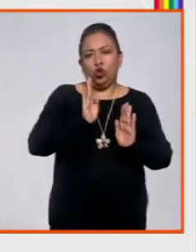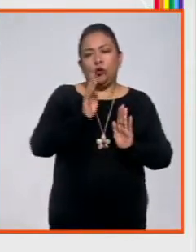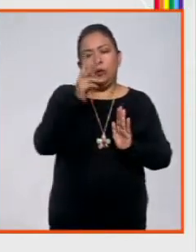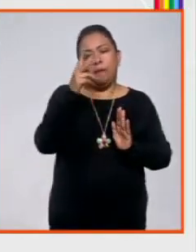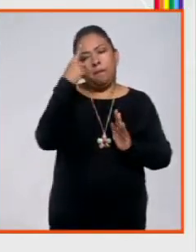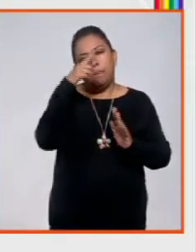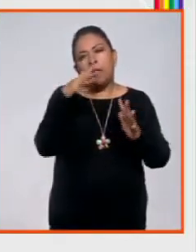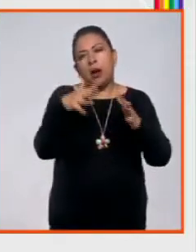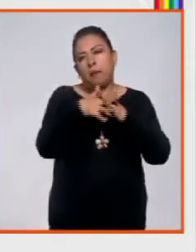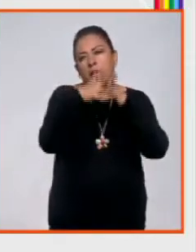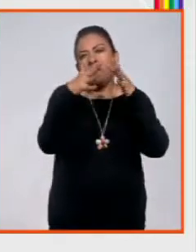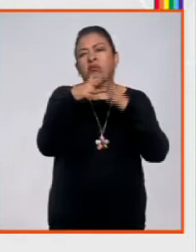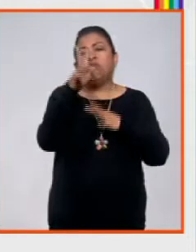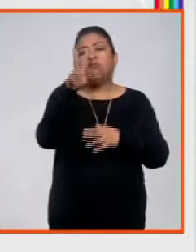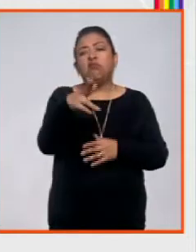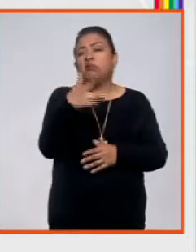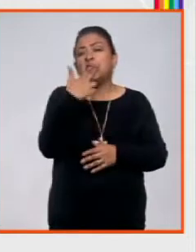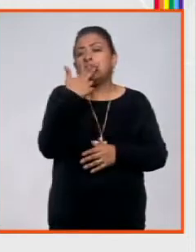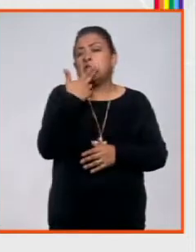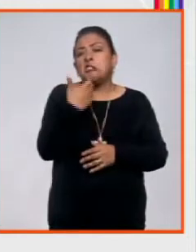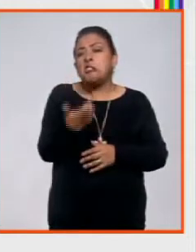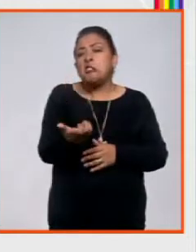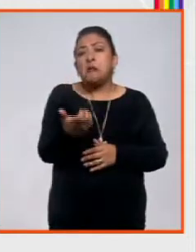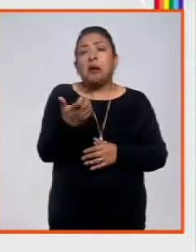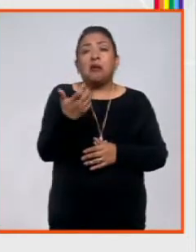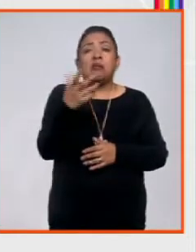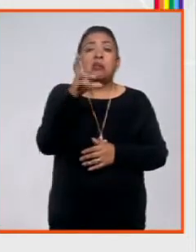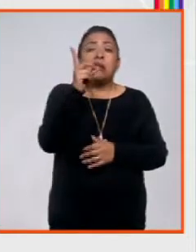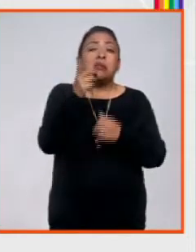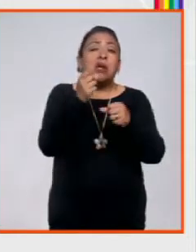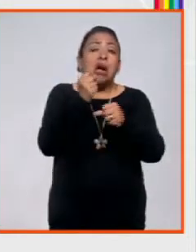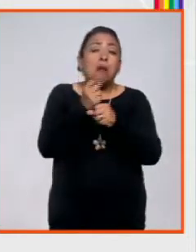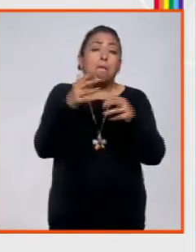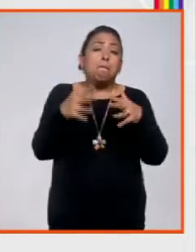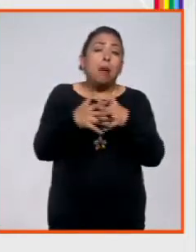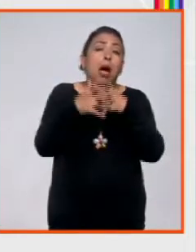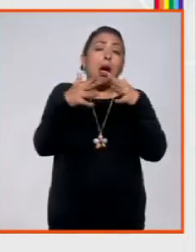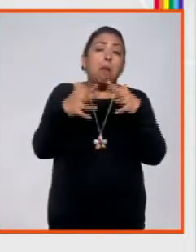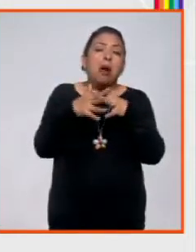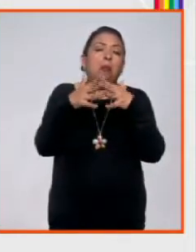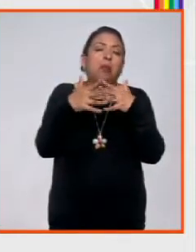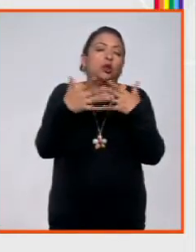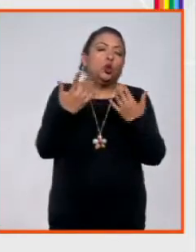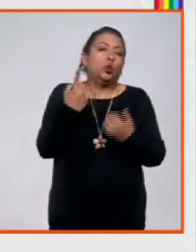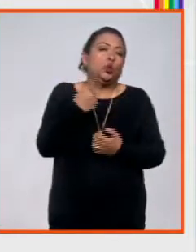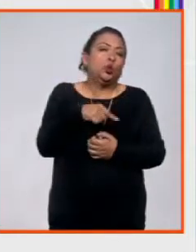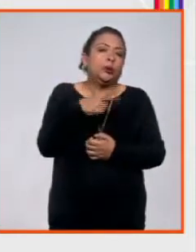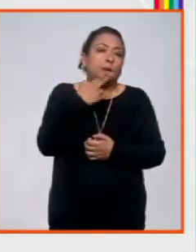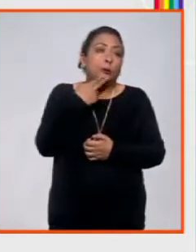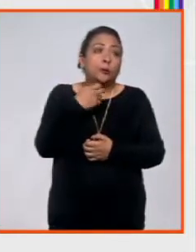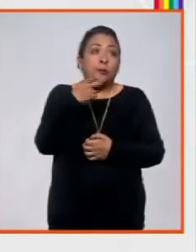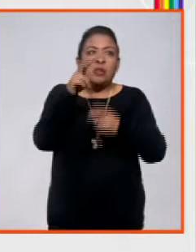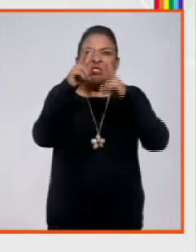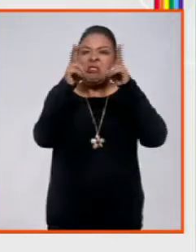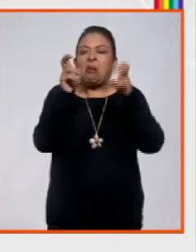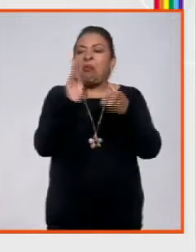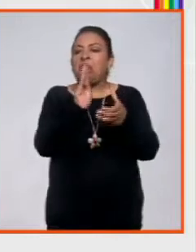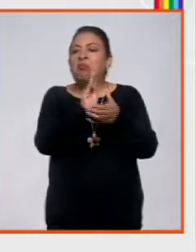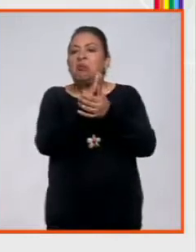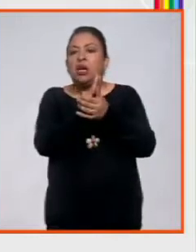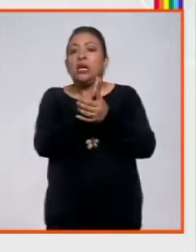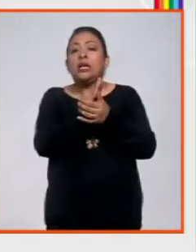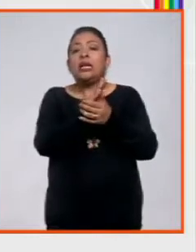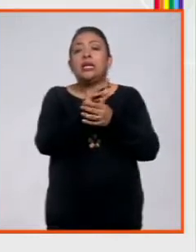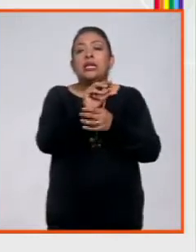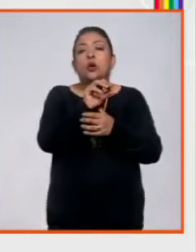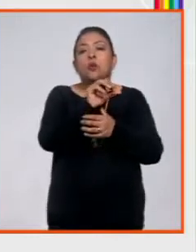esta guerra inútil y sin sentido de que duró casi 30 años un tema prácticamente inadvertido del centro al